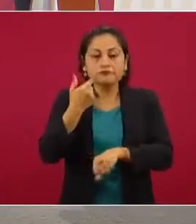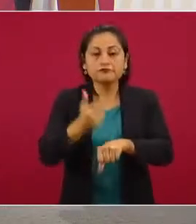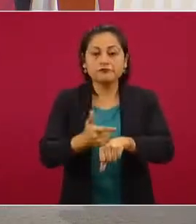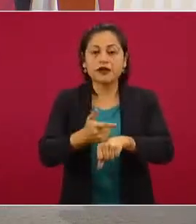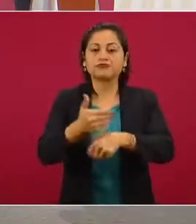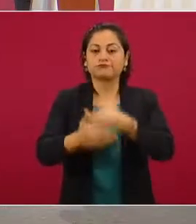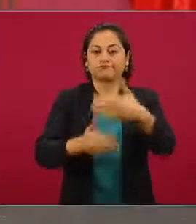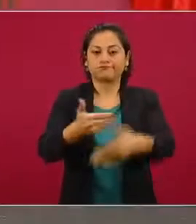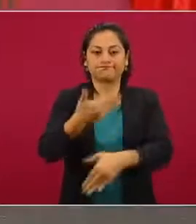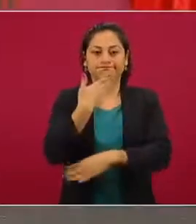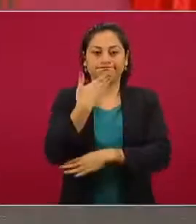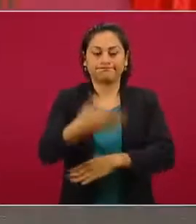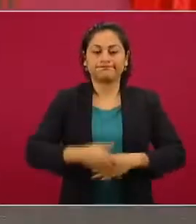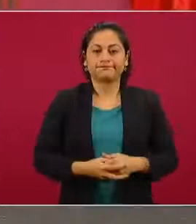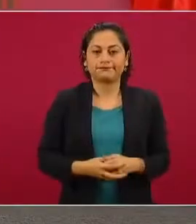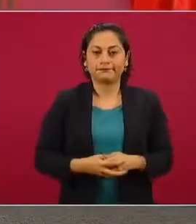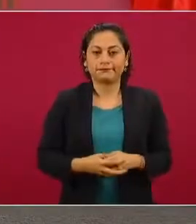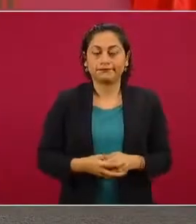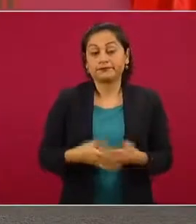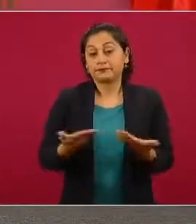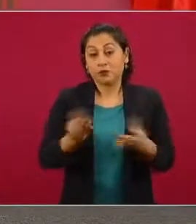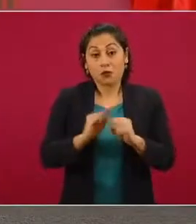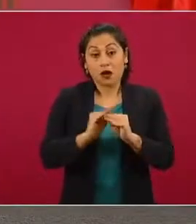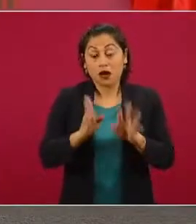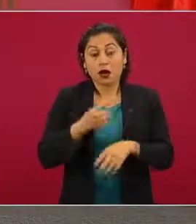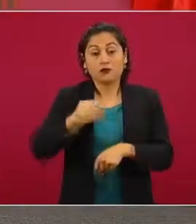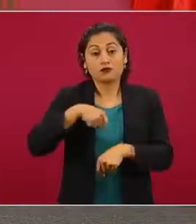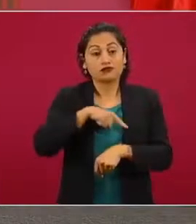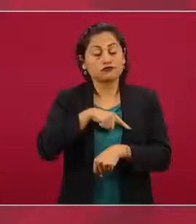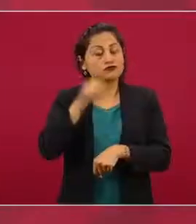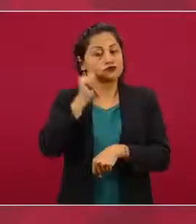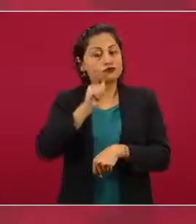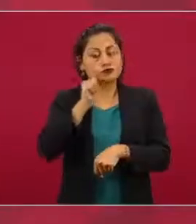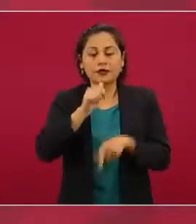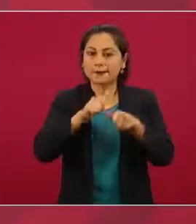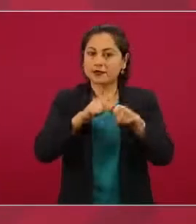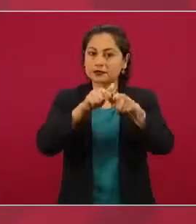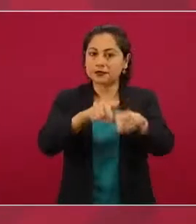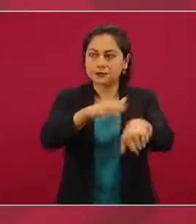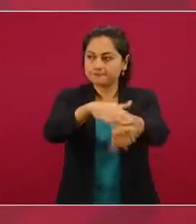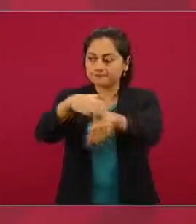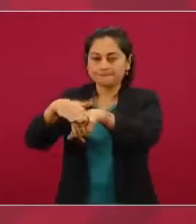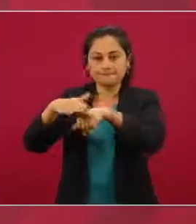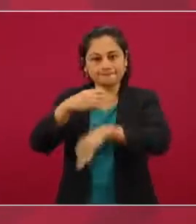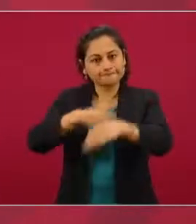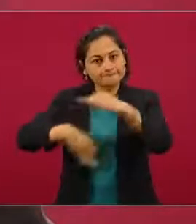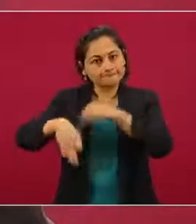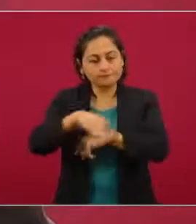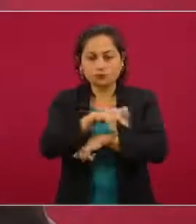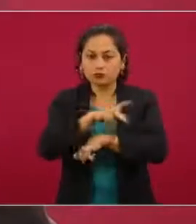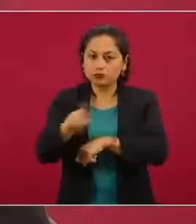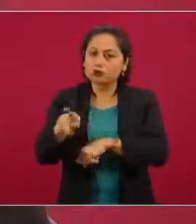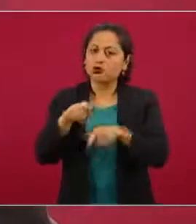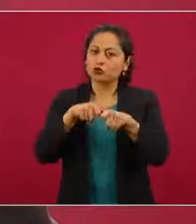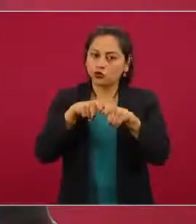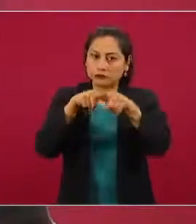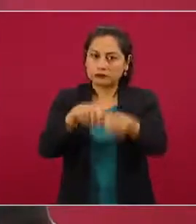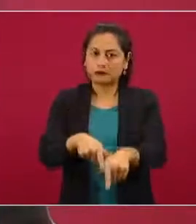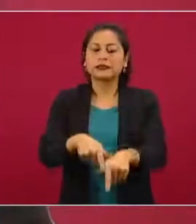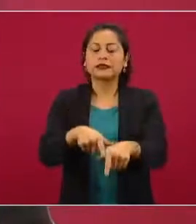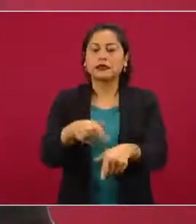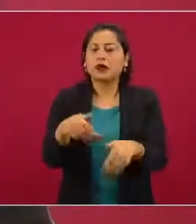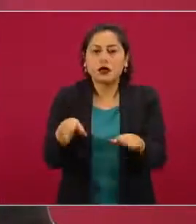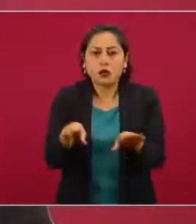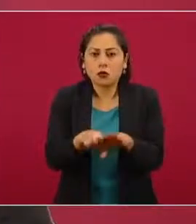luego el llamado es a seguir trabajando en ello, es en seguir haciendo que la